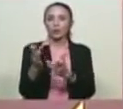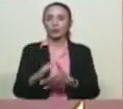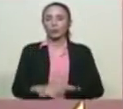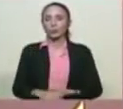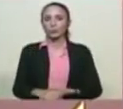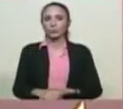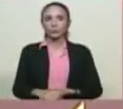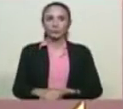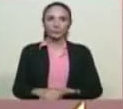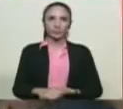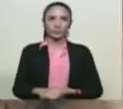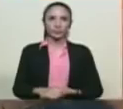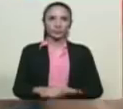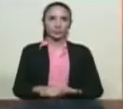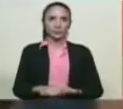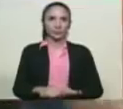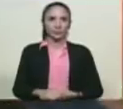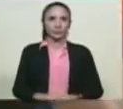latinoamericanista.